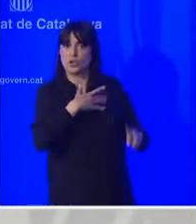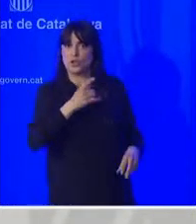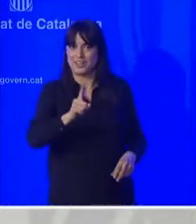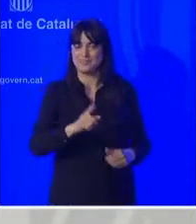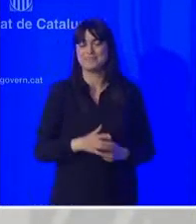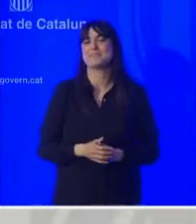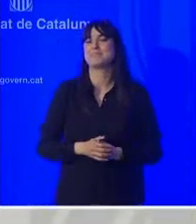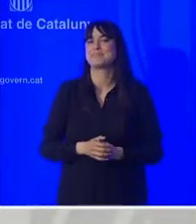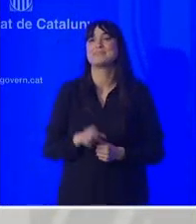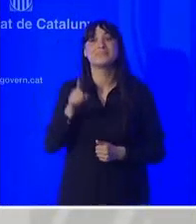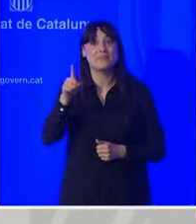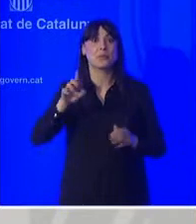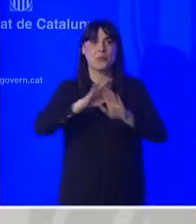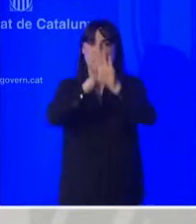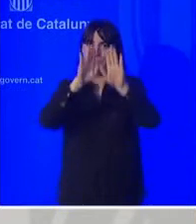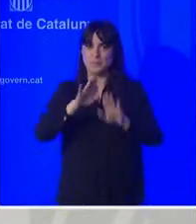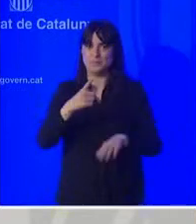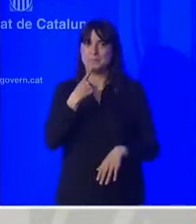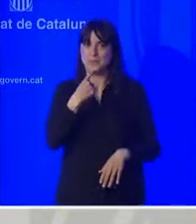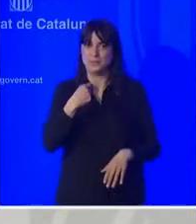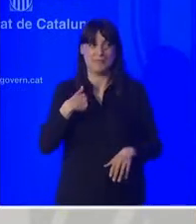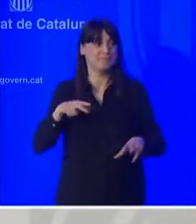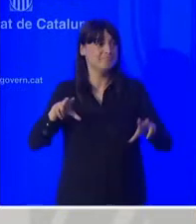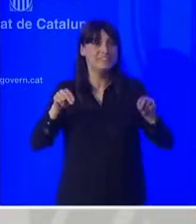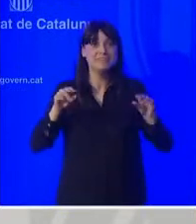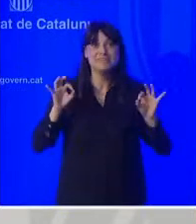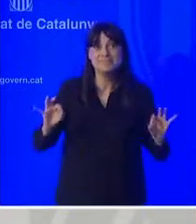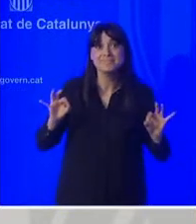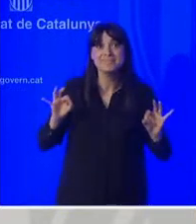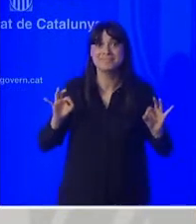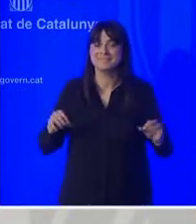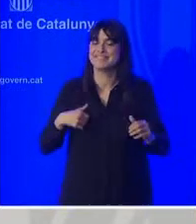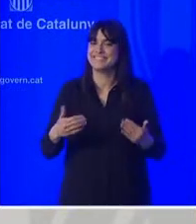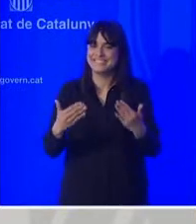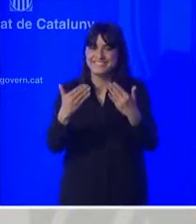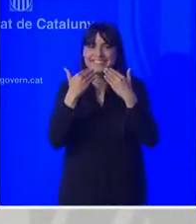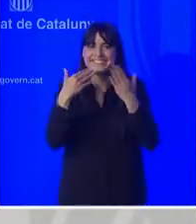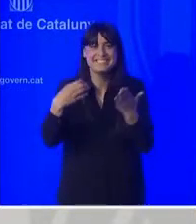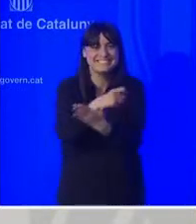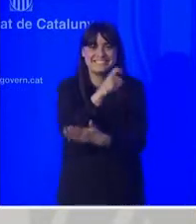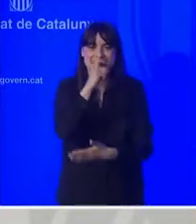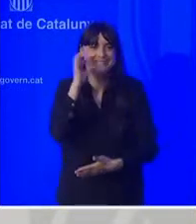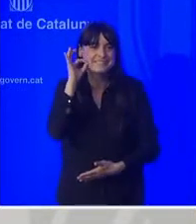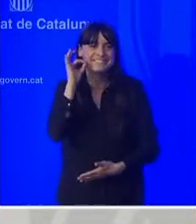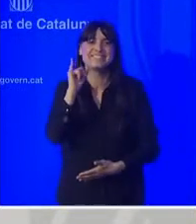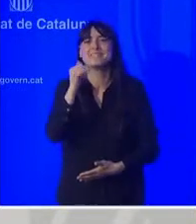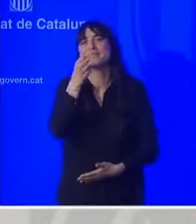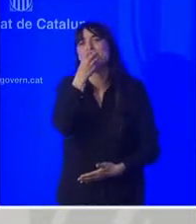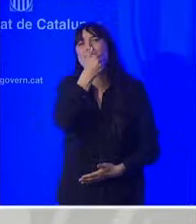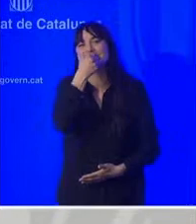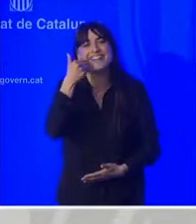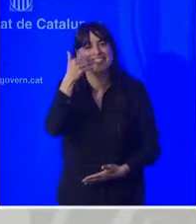Em diuen que aquesta era la darrera pregunta doncs moltísimes gràcies a totes i a tots i molt bona tarda.